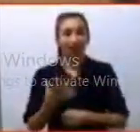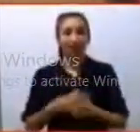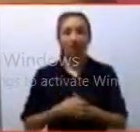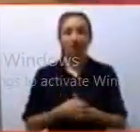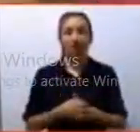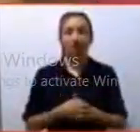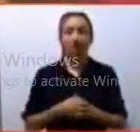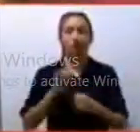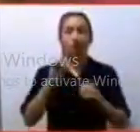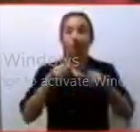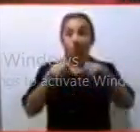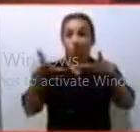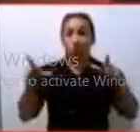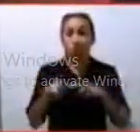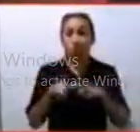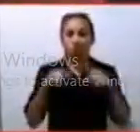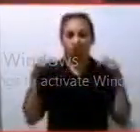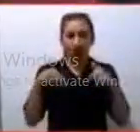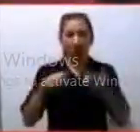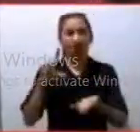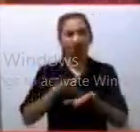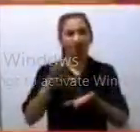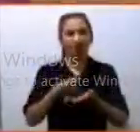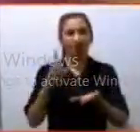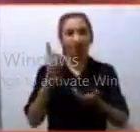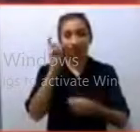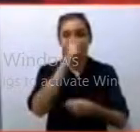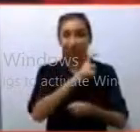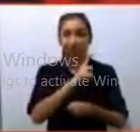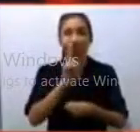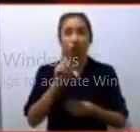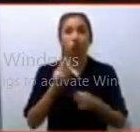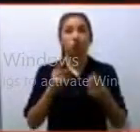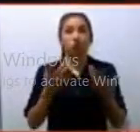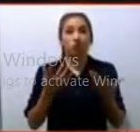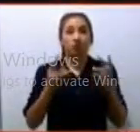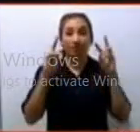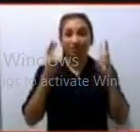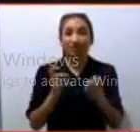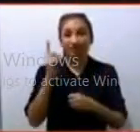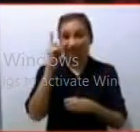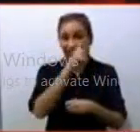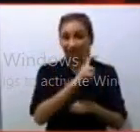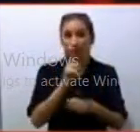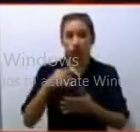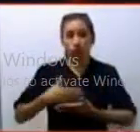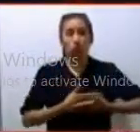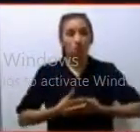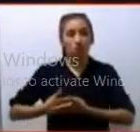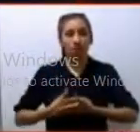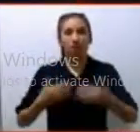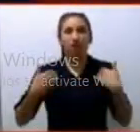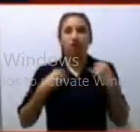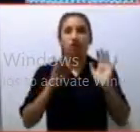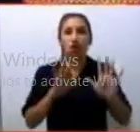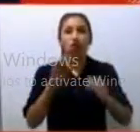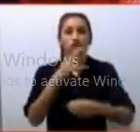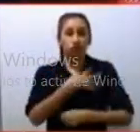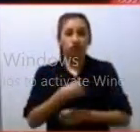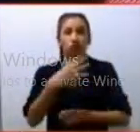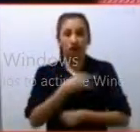una ciudad hostil como Lima, con una situación complicada, con un bebé, con un pequeño, que tiene 8 años, pero que